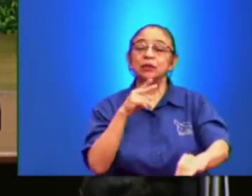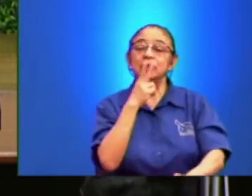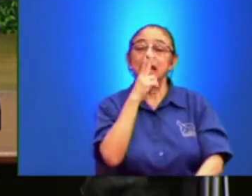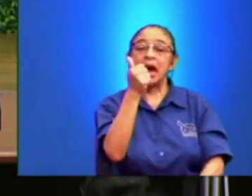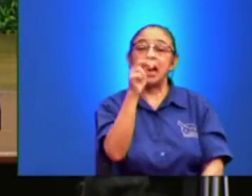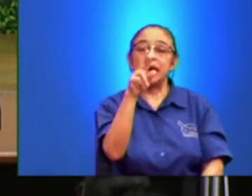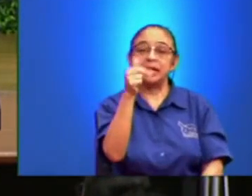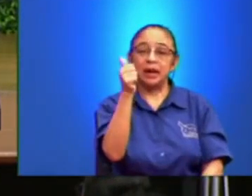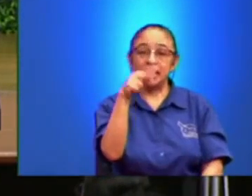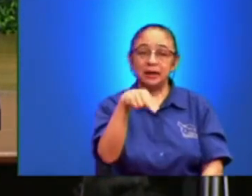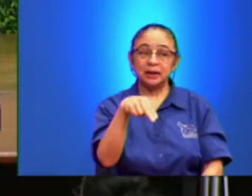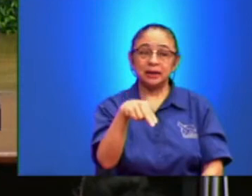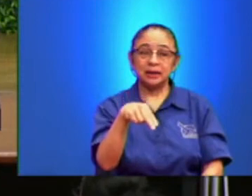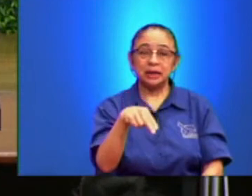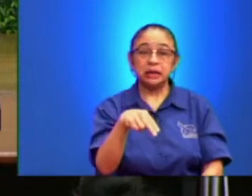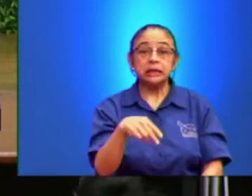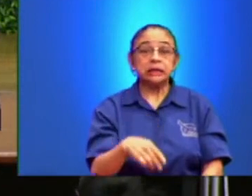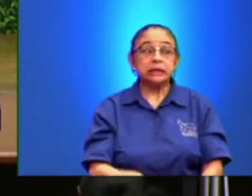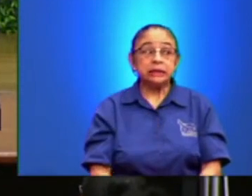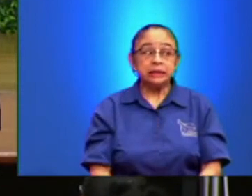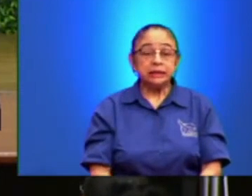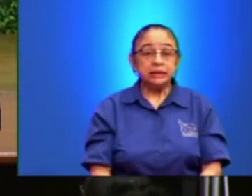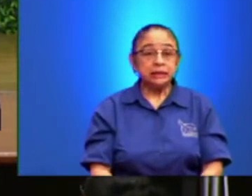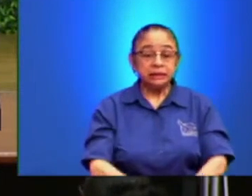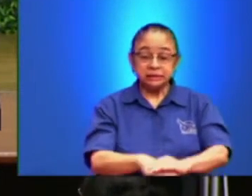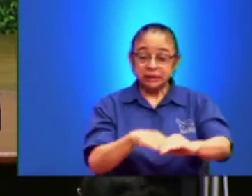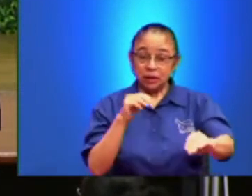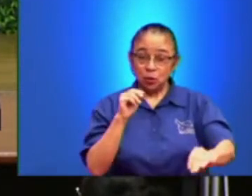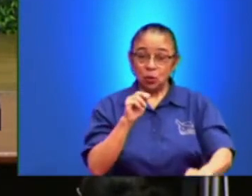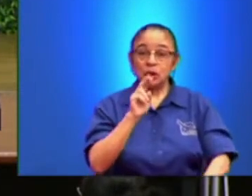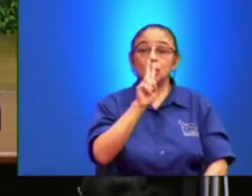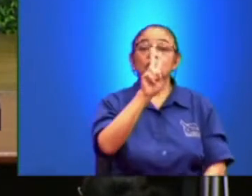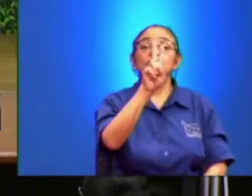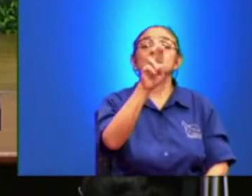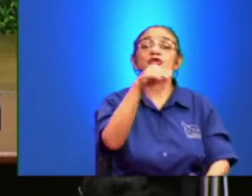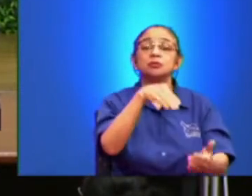y ahí salió en el 2023